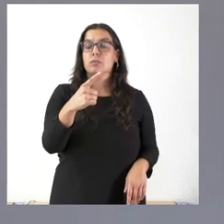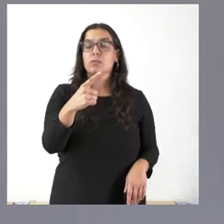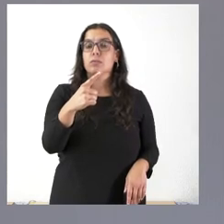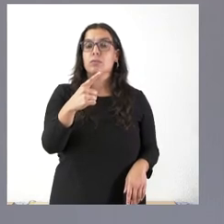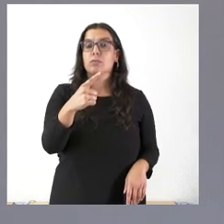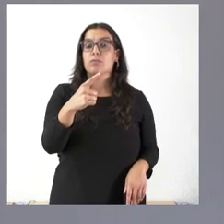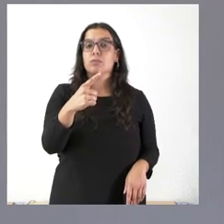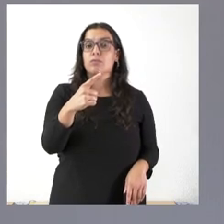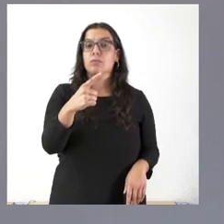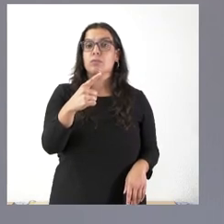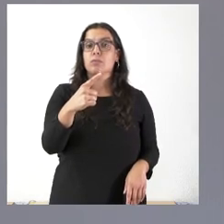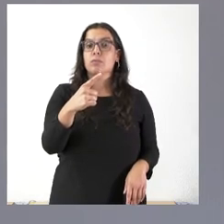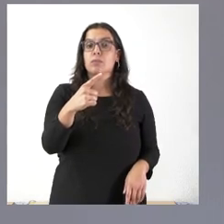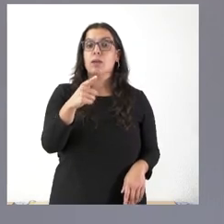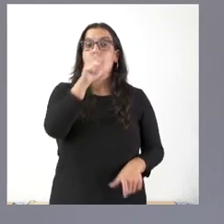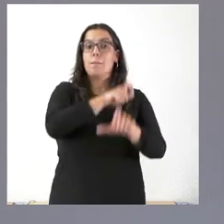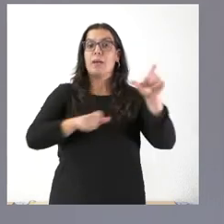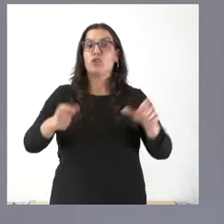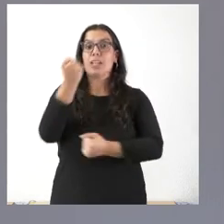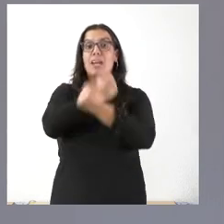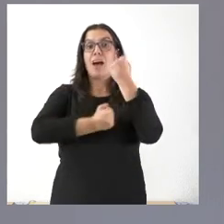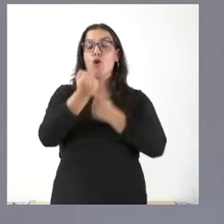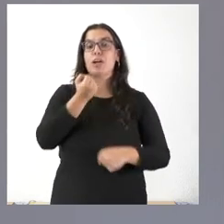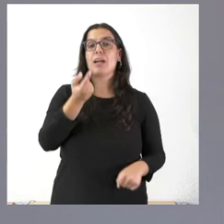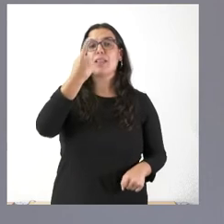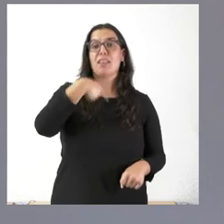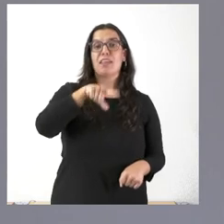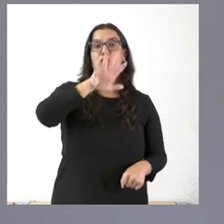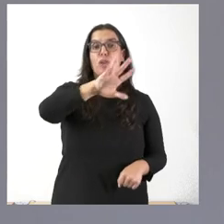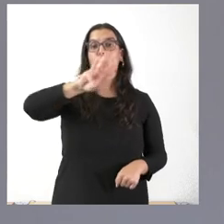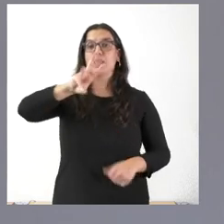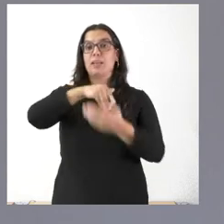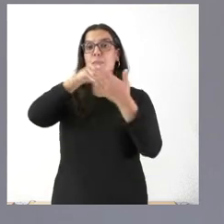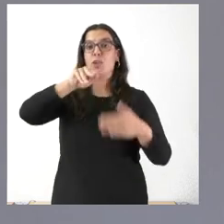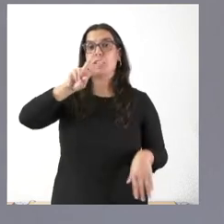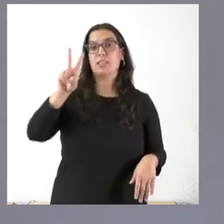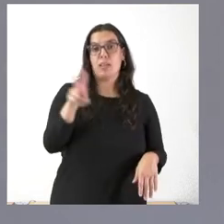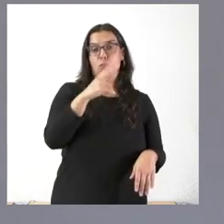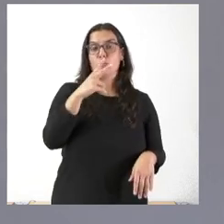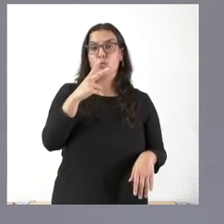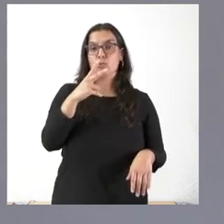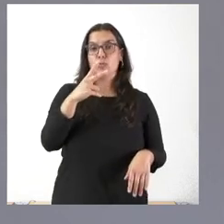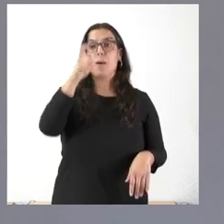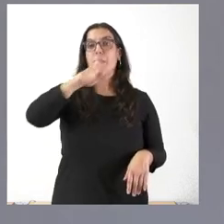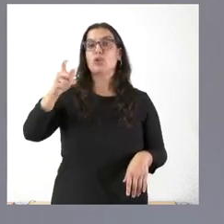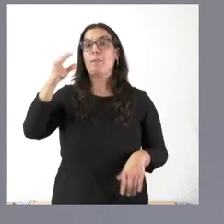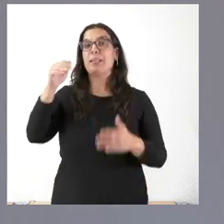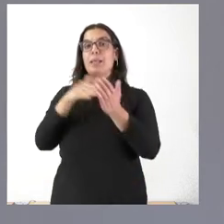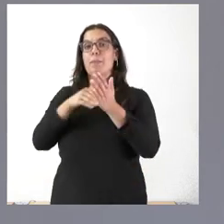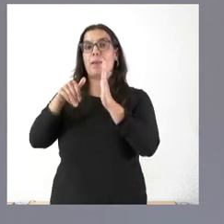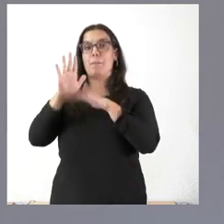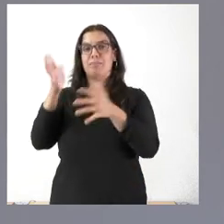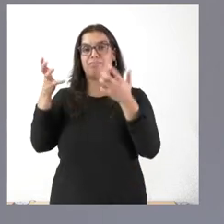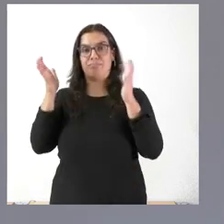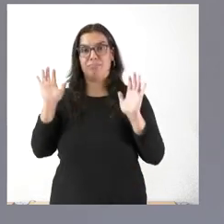pusimos en el bolsillo de los ciudadanos 153 millones de euros de más de 20.000 contribuyentes en donaciones